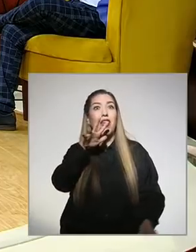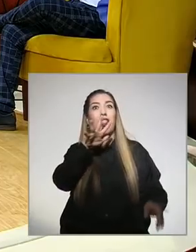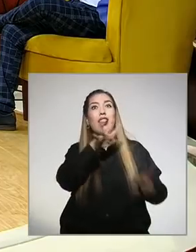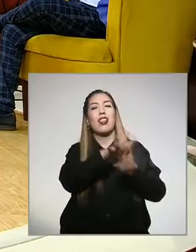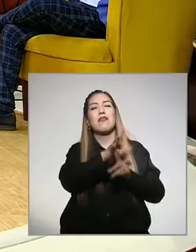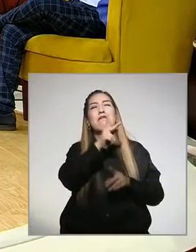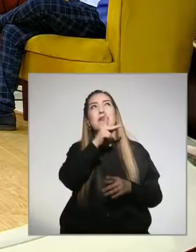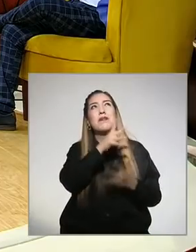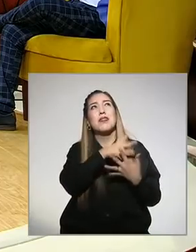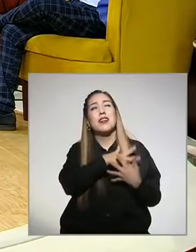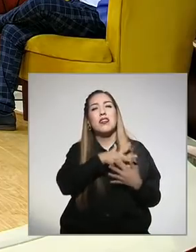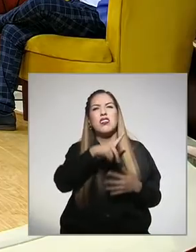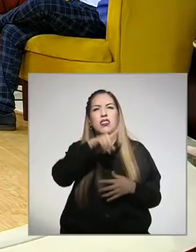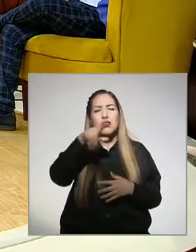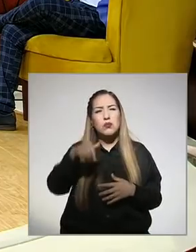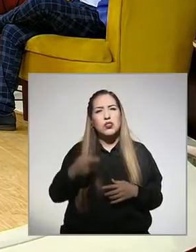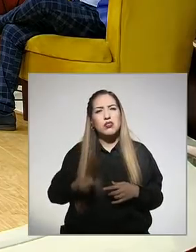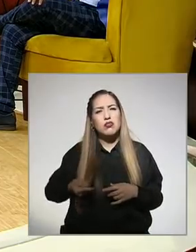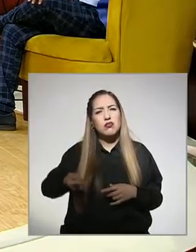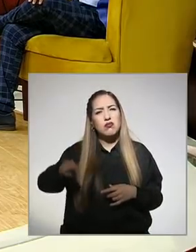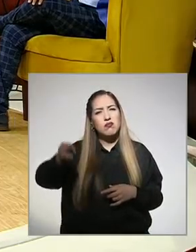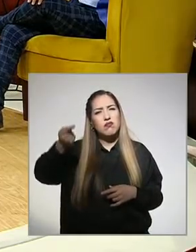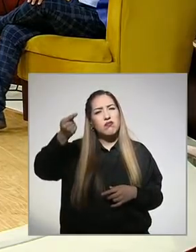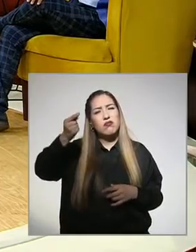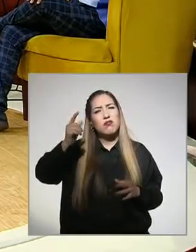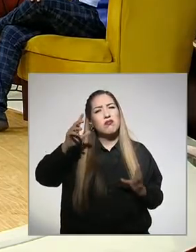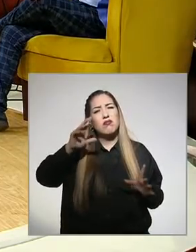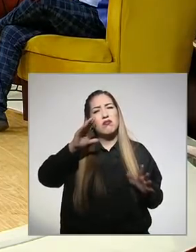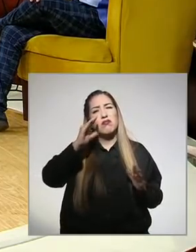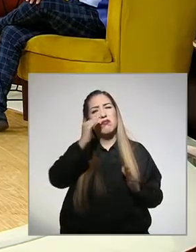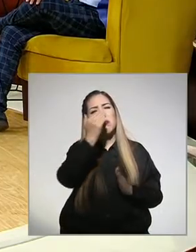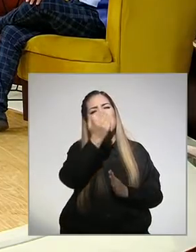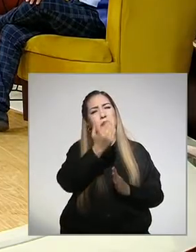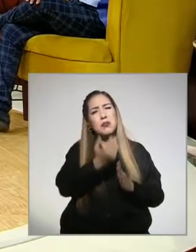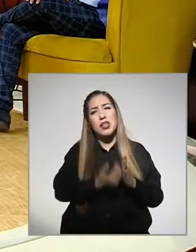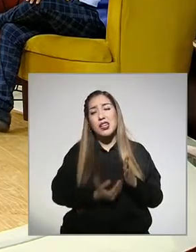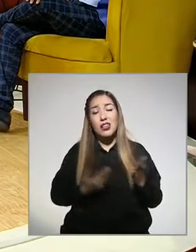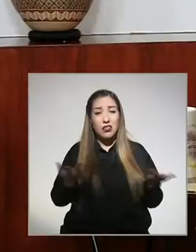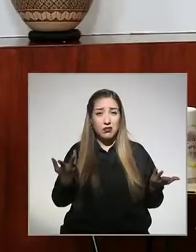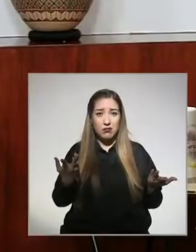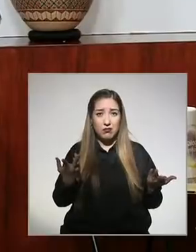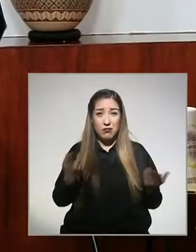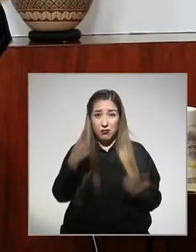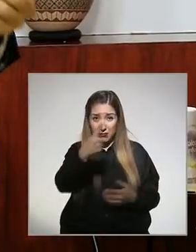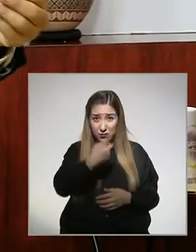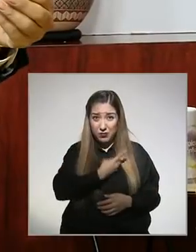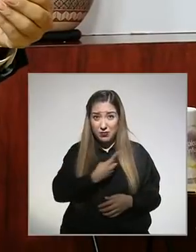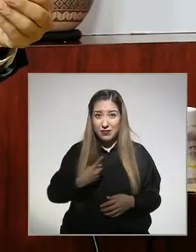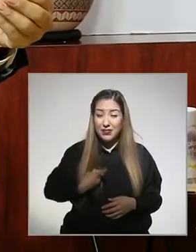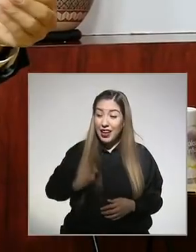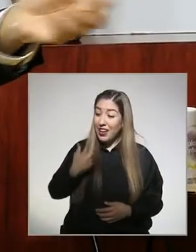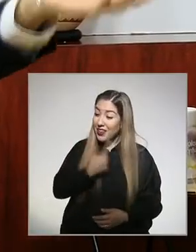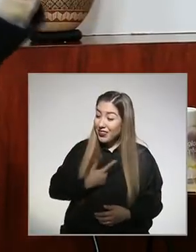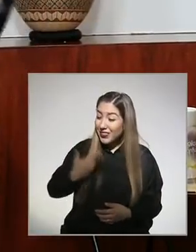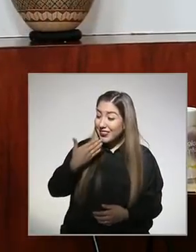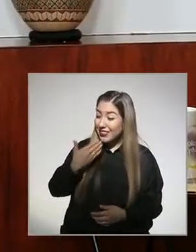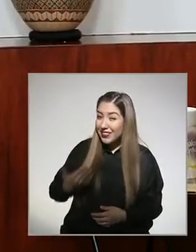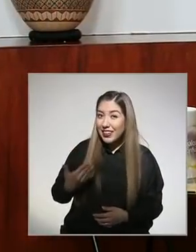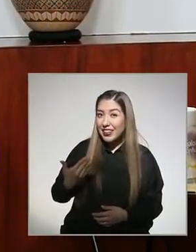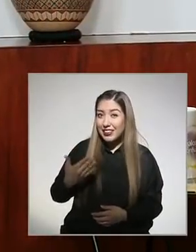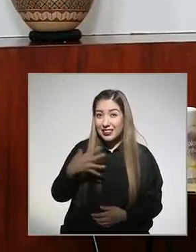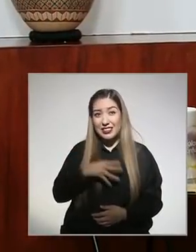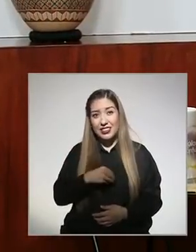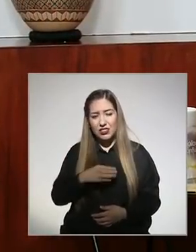en la adolescencia. Ya no hablemos en la adolescencia, efectivamente. Entonces, tu función no es ser agradable con tus hijos. Exacto. No se trata